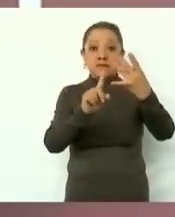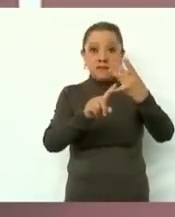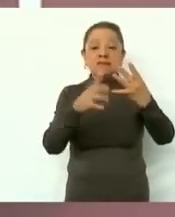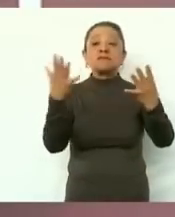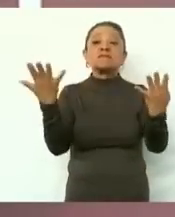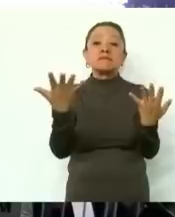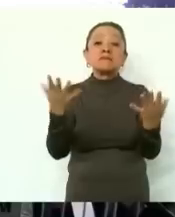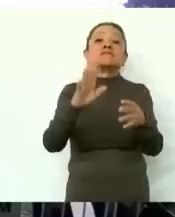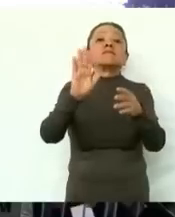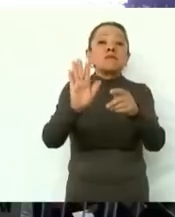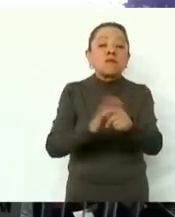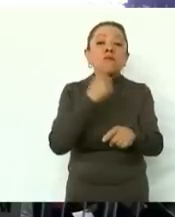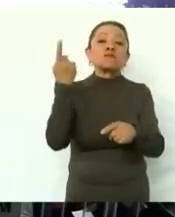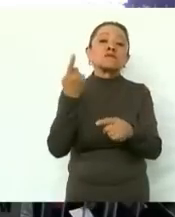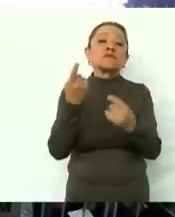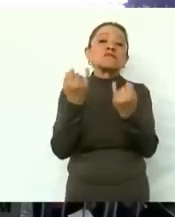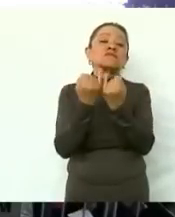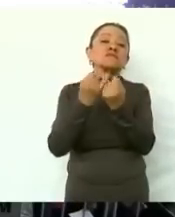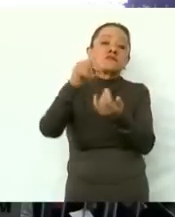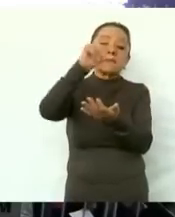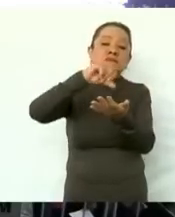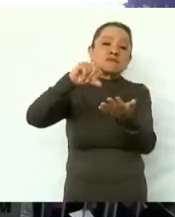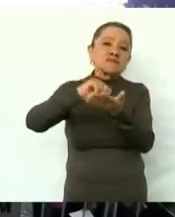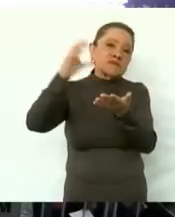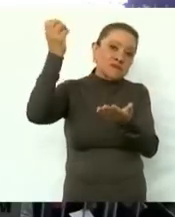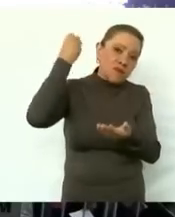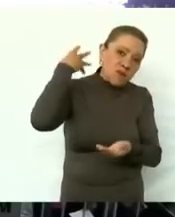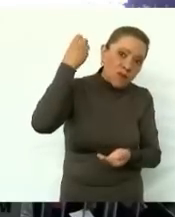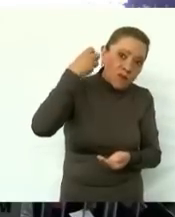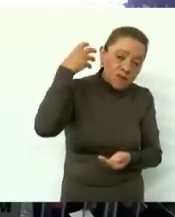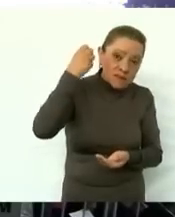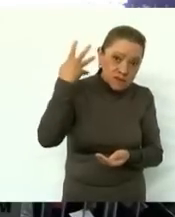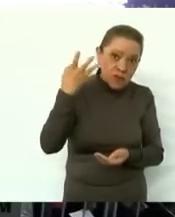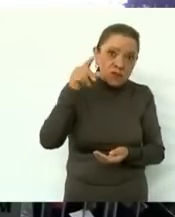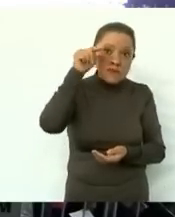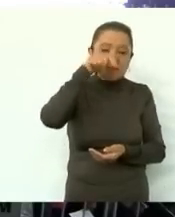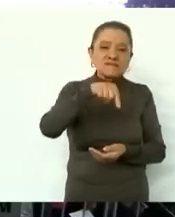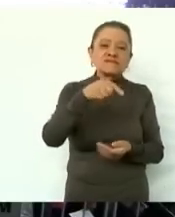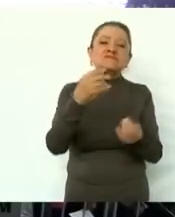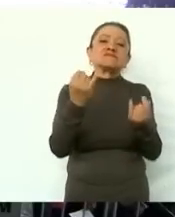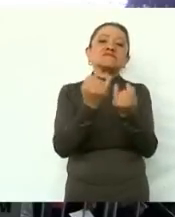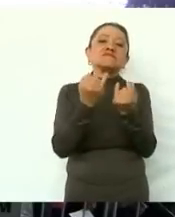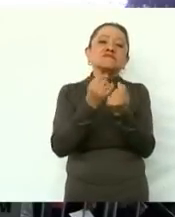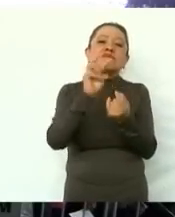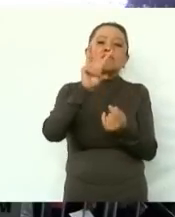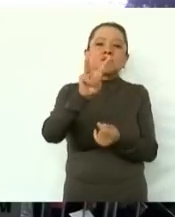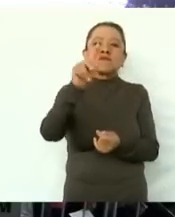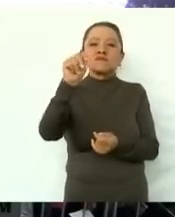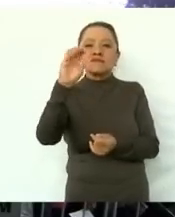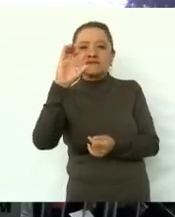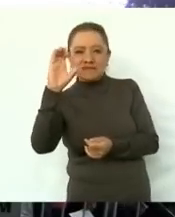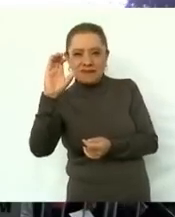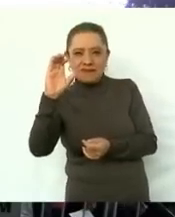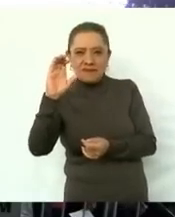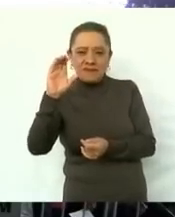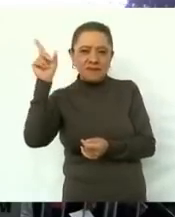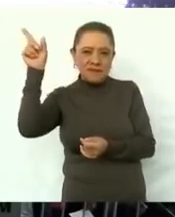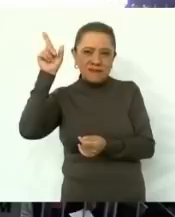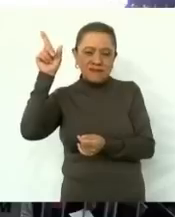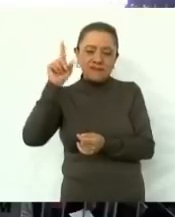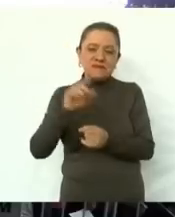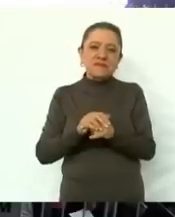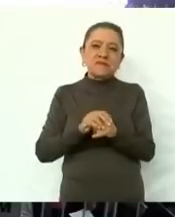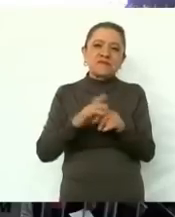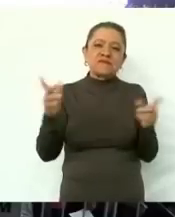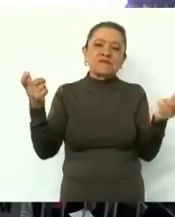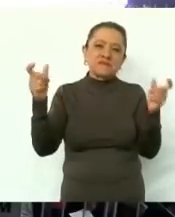Morelos. Y estamos trabajando muy fuerte con Margarita, ya se va a ir notando poco a poco en todo el